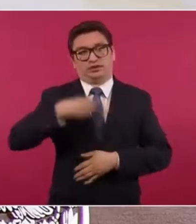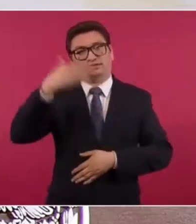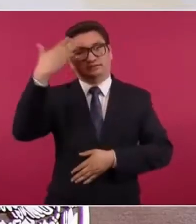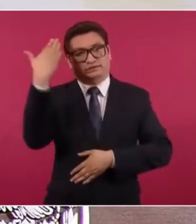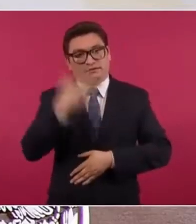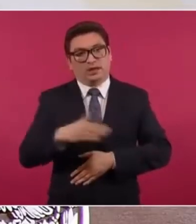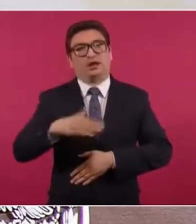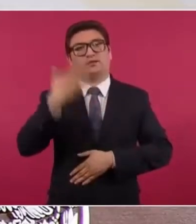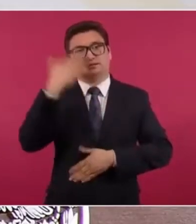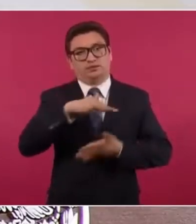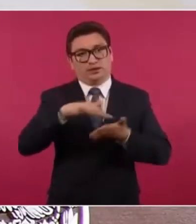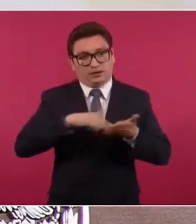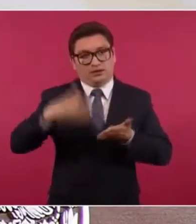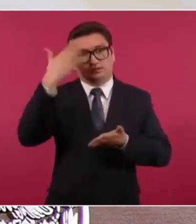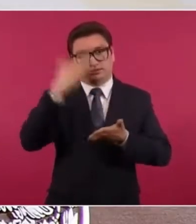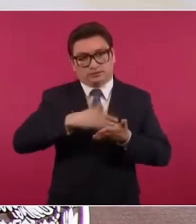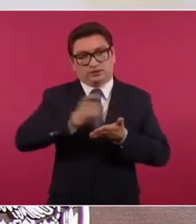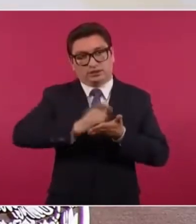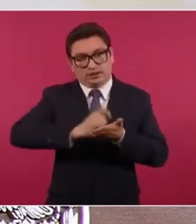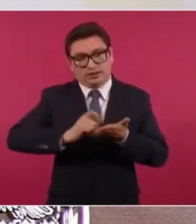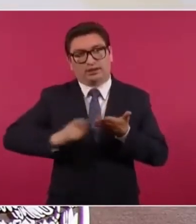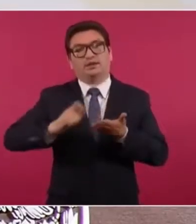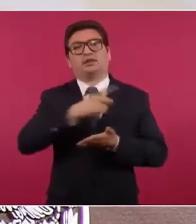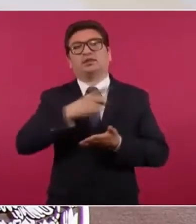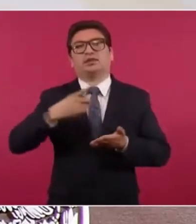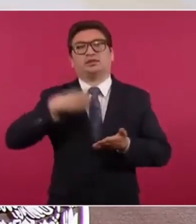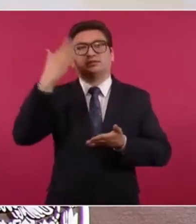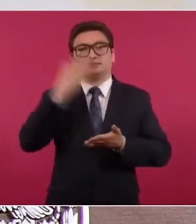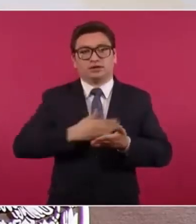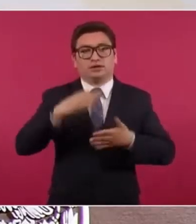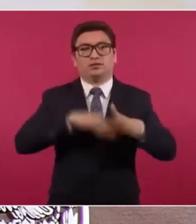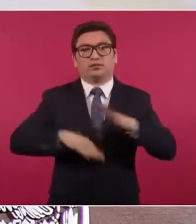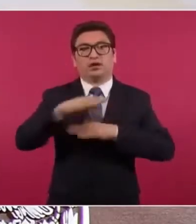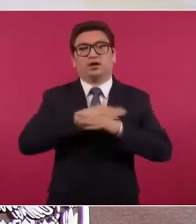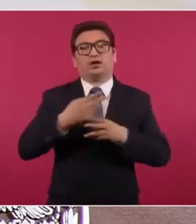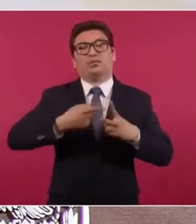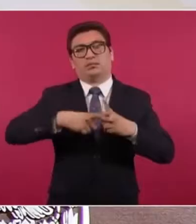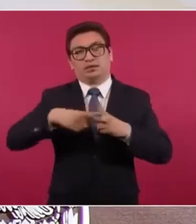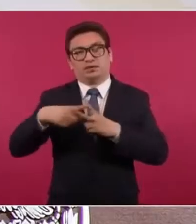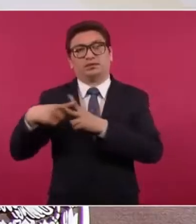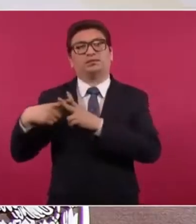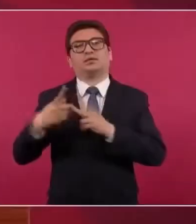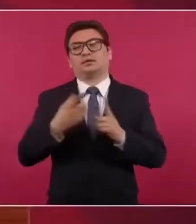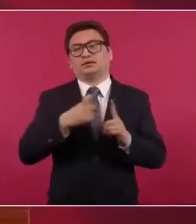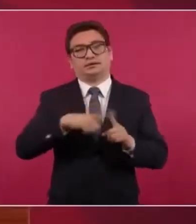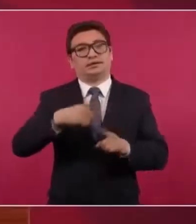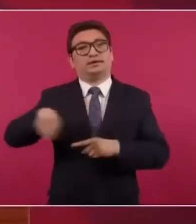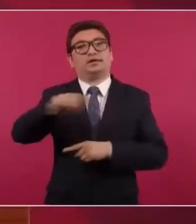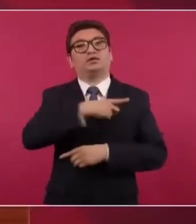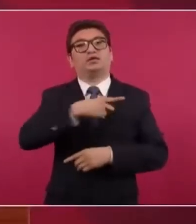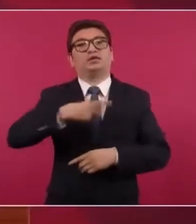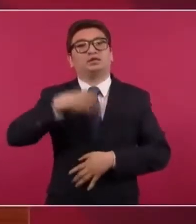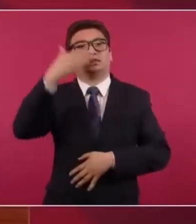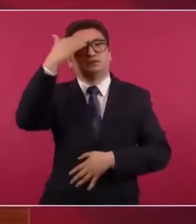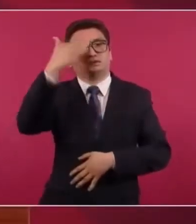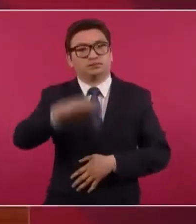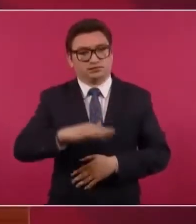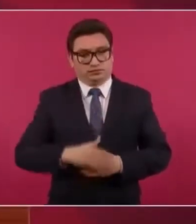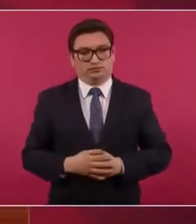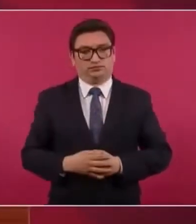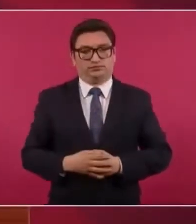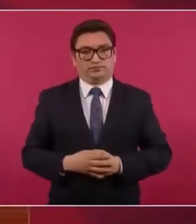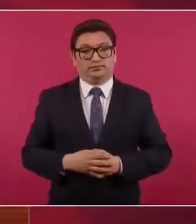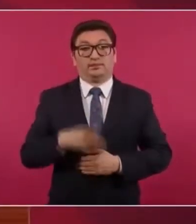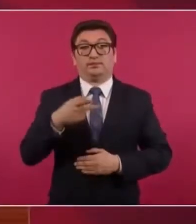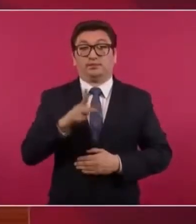que saber leer, tienen que saber escribir, tienen que saber los principios básicos de matemáticas, tienen que saber. Pero también es cierto que